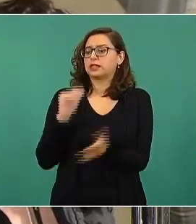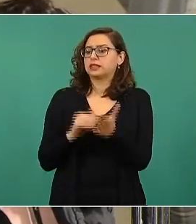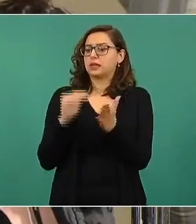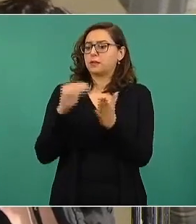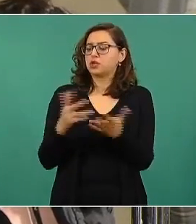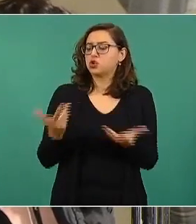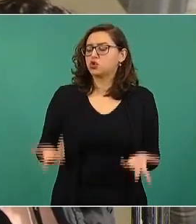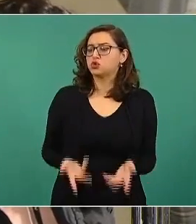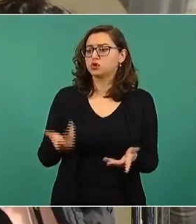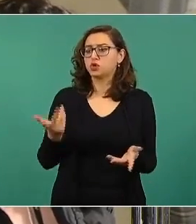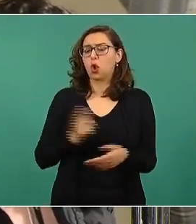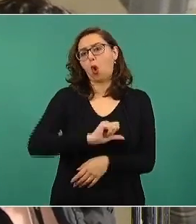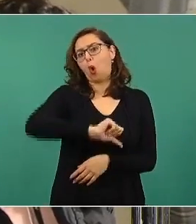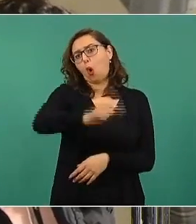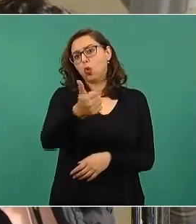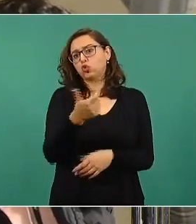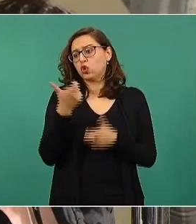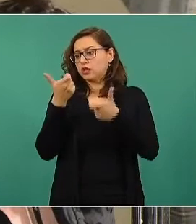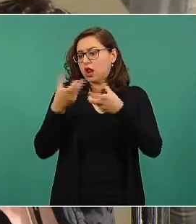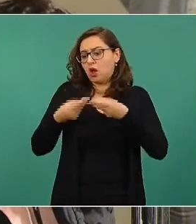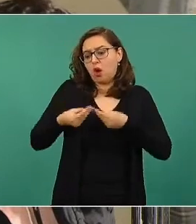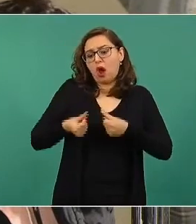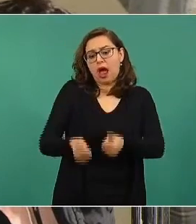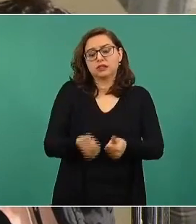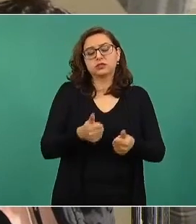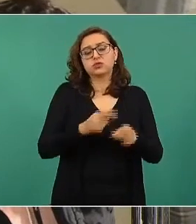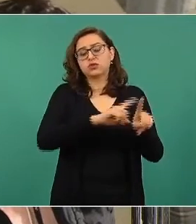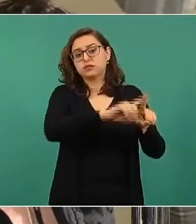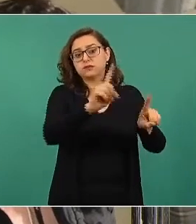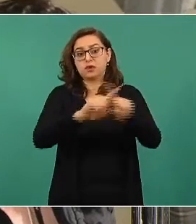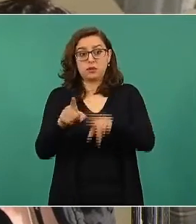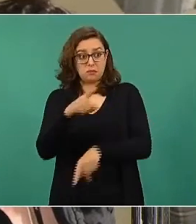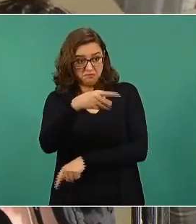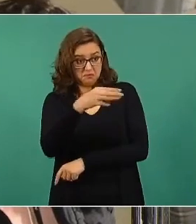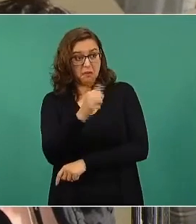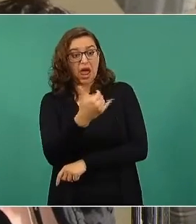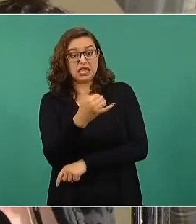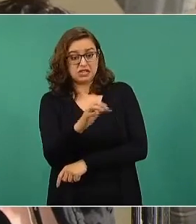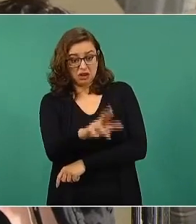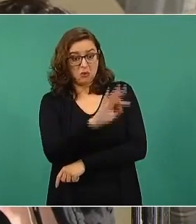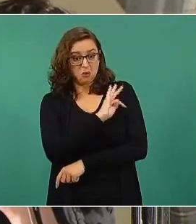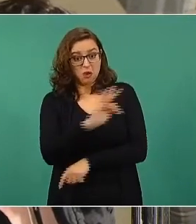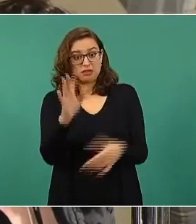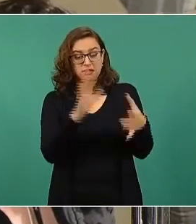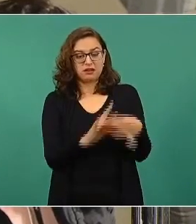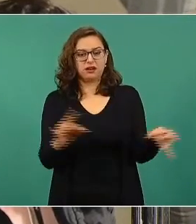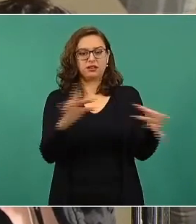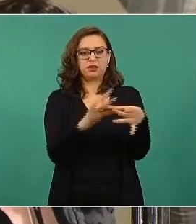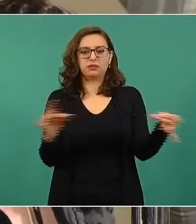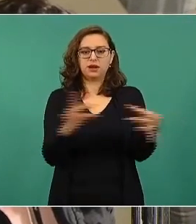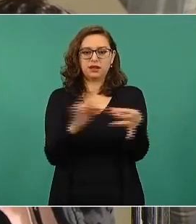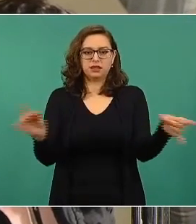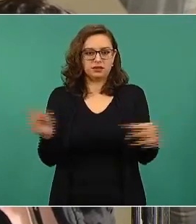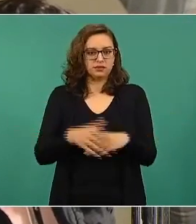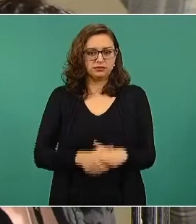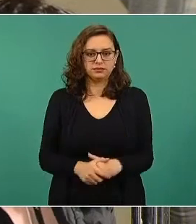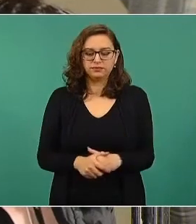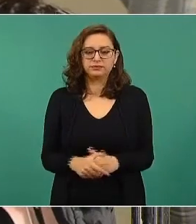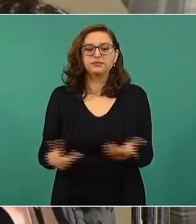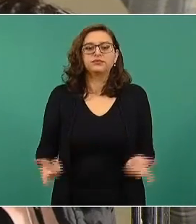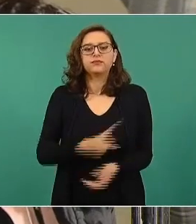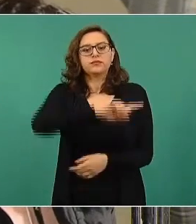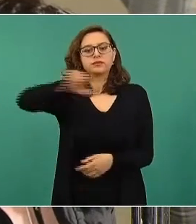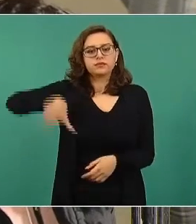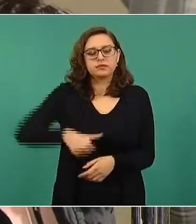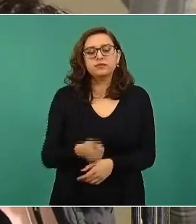fue a otras obras, si lo puede explicar Meyer. Y también la pregunta es del alcalde de